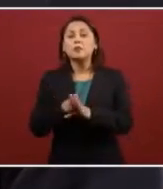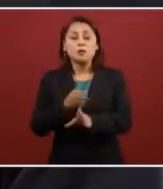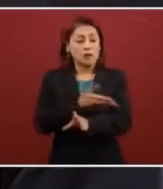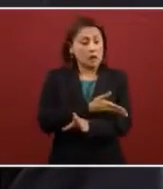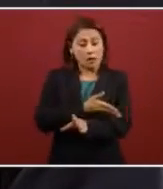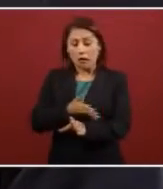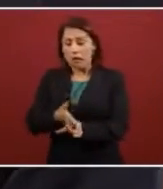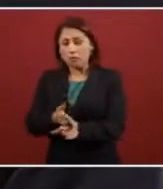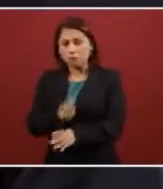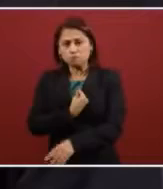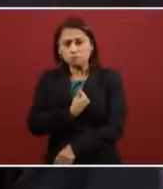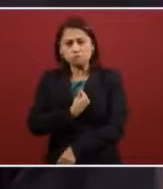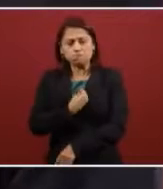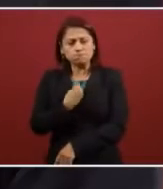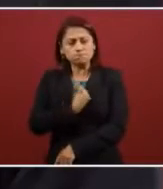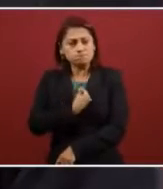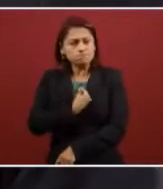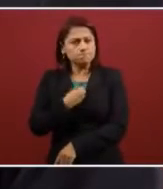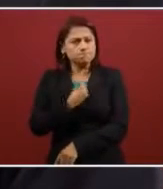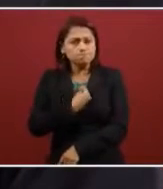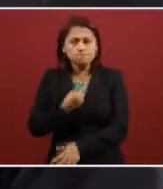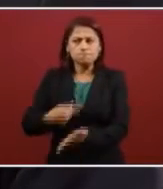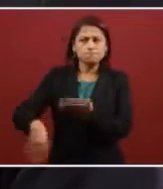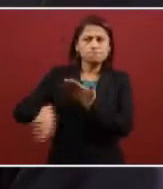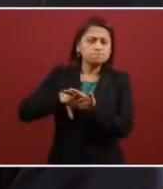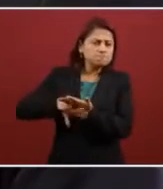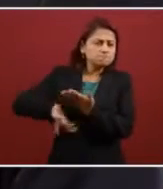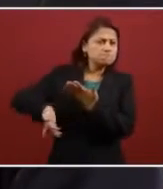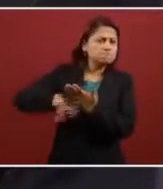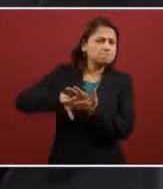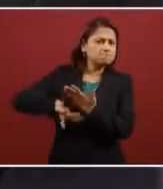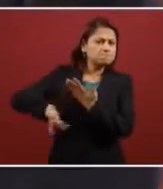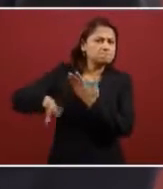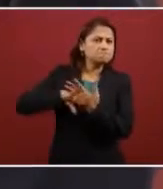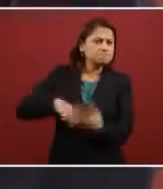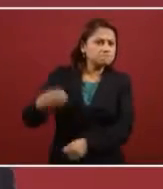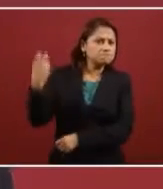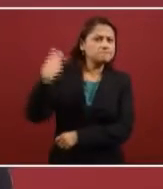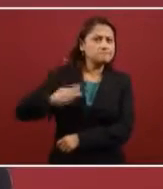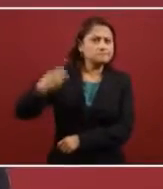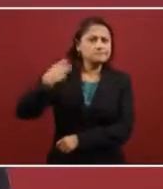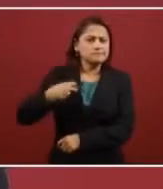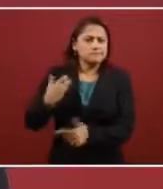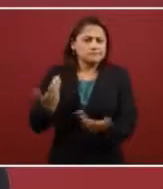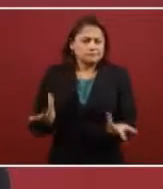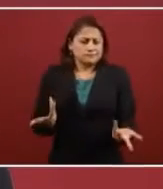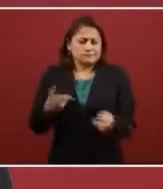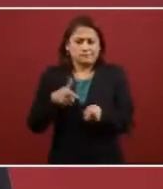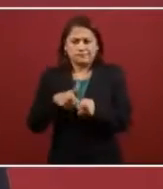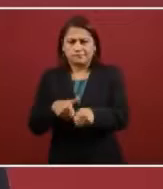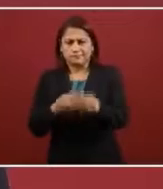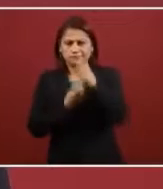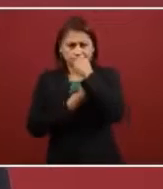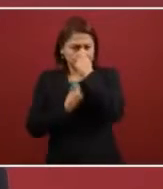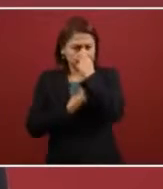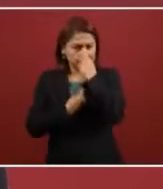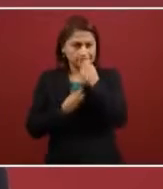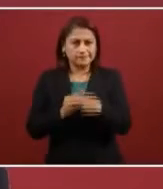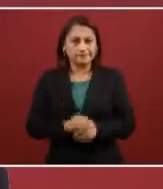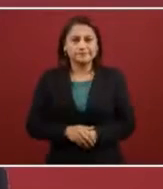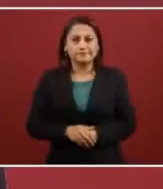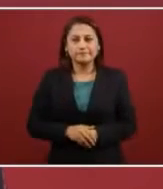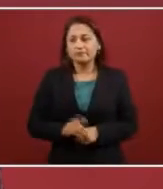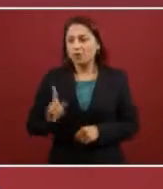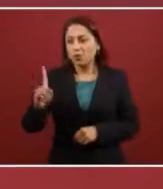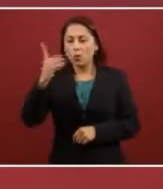I resisted? ¿Cuántos ataques? How many attacks have I resisted? Y decía un dirigente. And a director